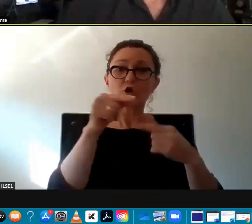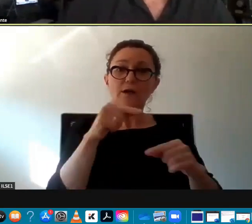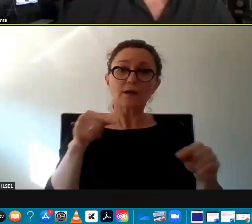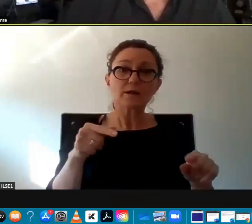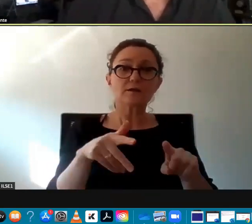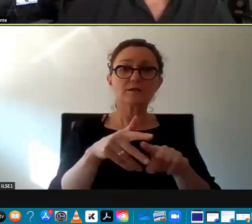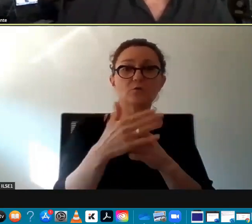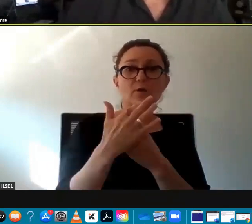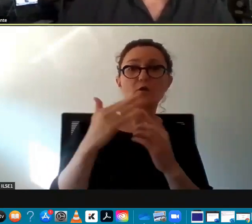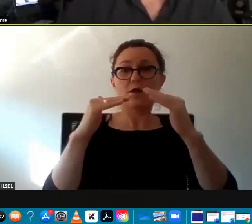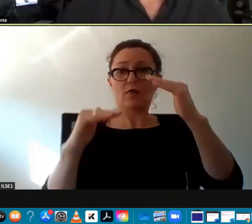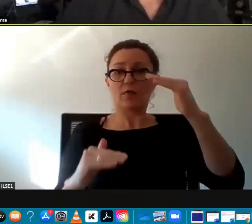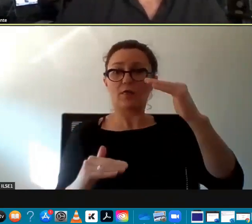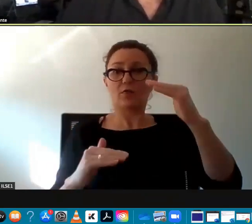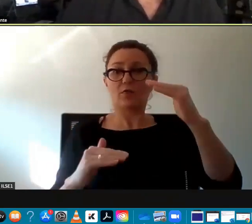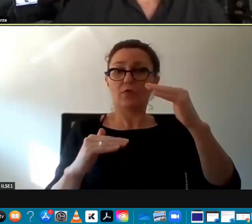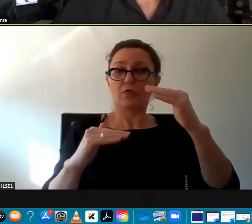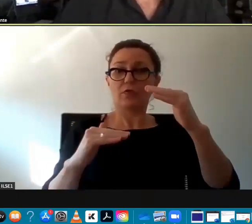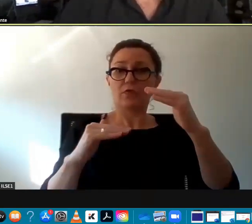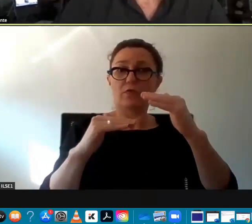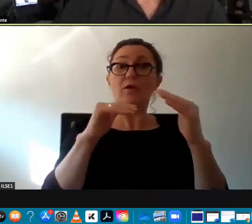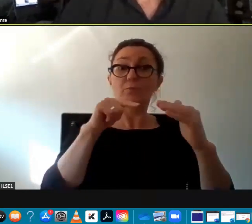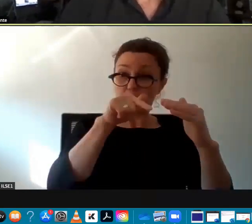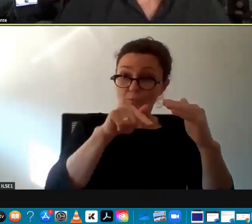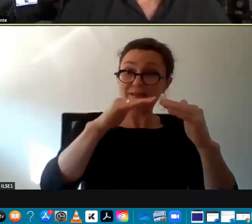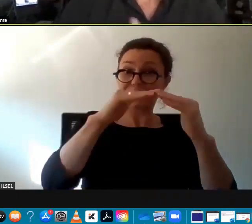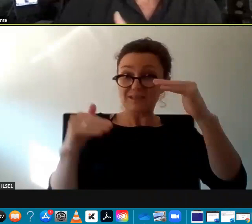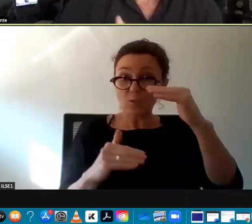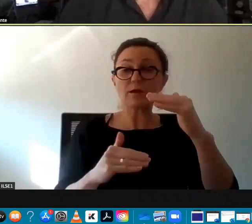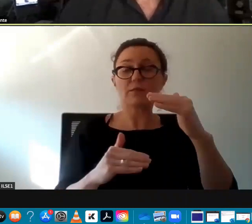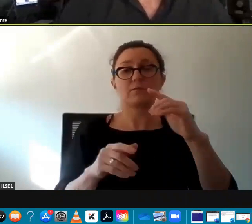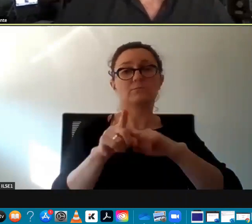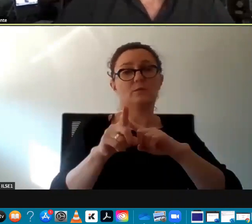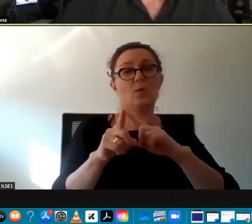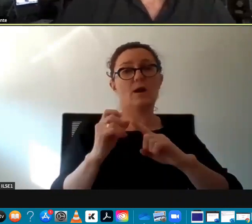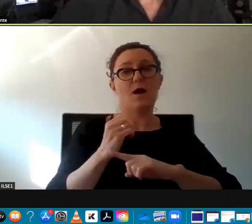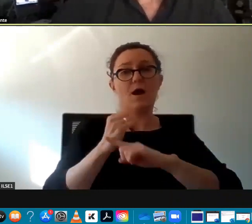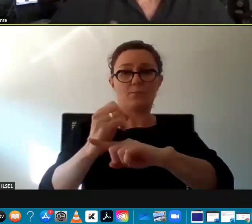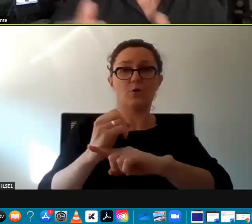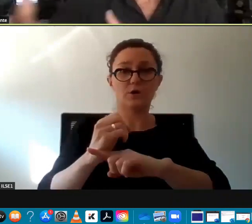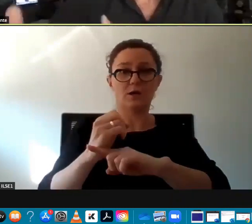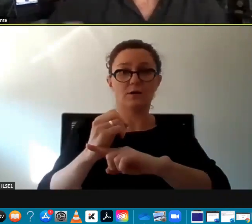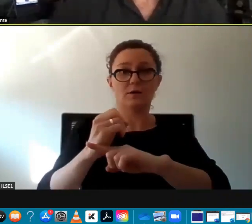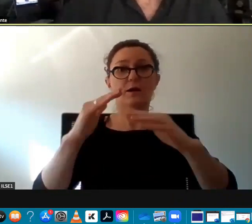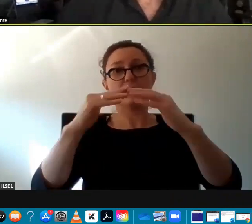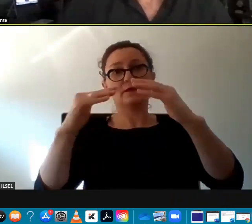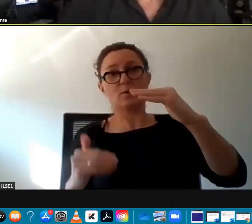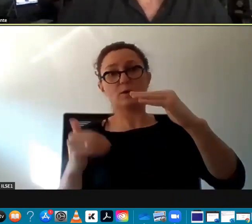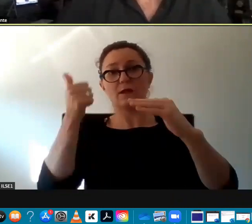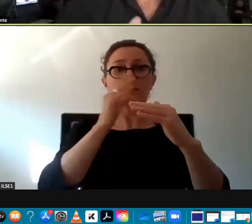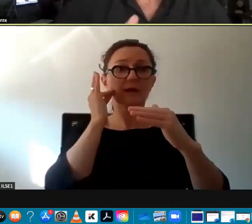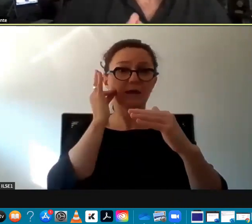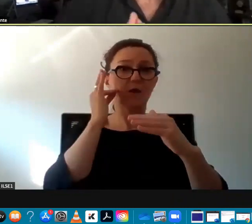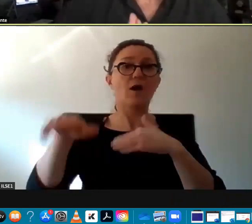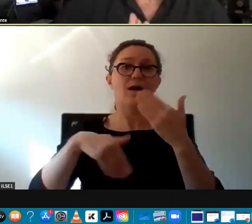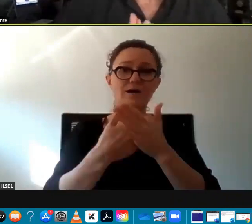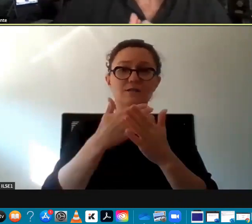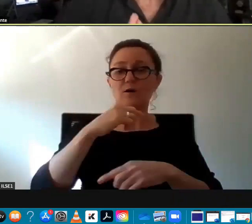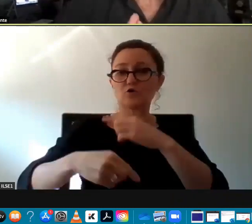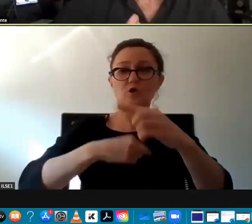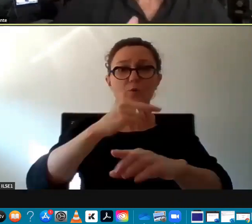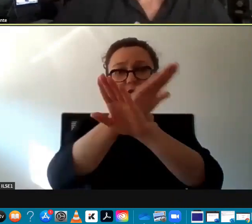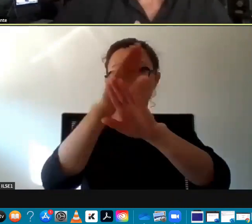de la desigualdad que son las que amparan la violencia de género, y esa continuidad lleva hasta las expresiones más graves como es